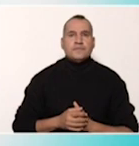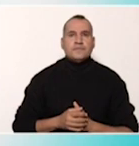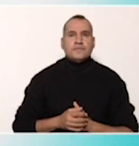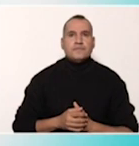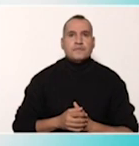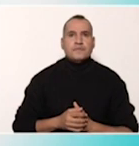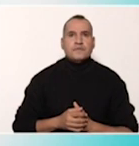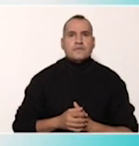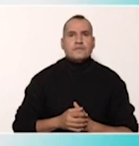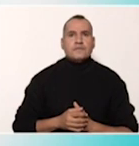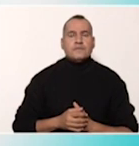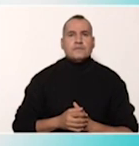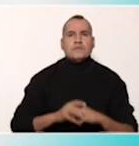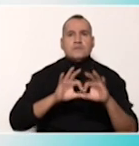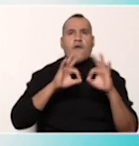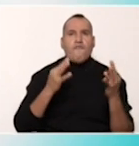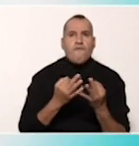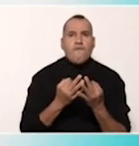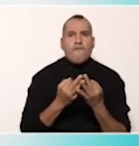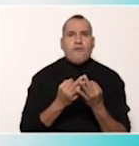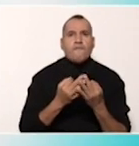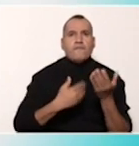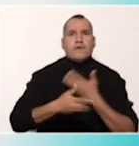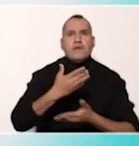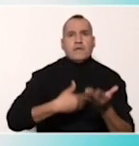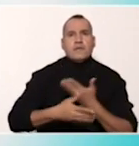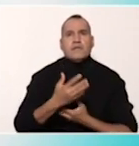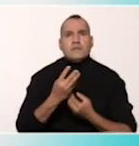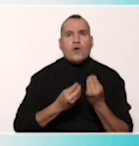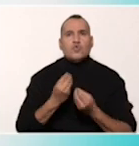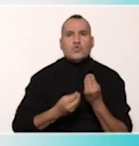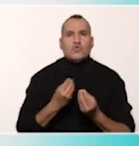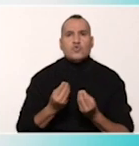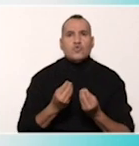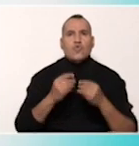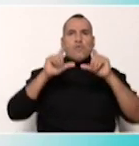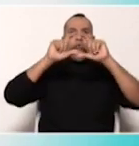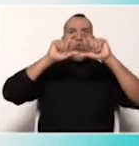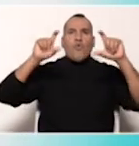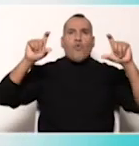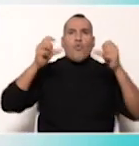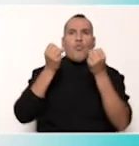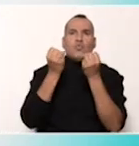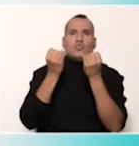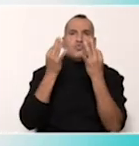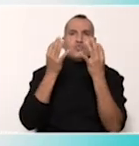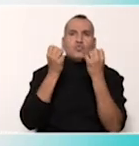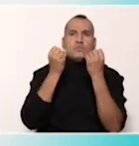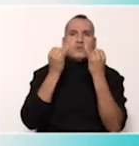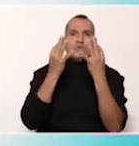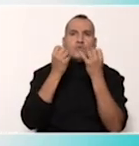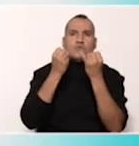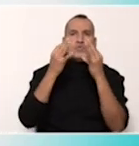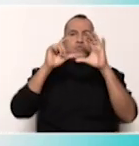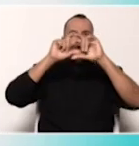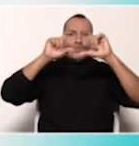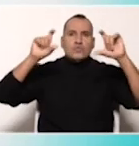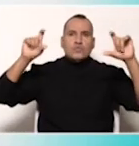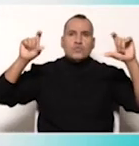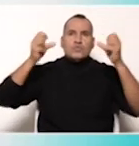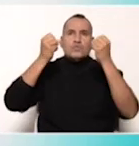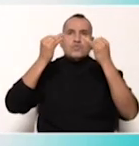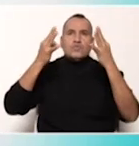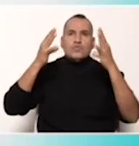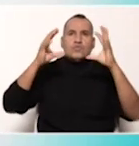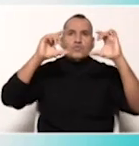en pantalla. Ahí las tenemos. Las actividades que vamos a hacer en pantalla es descomponer una cantidad de